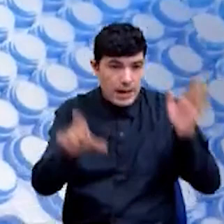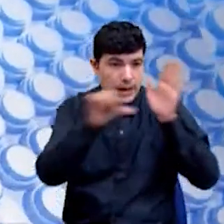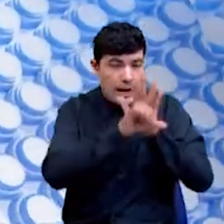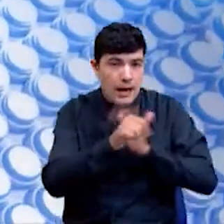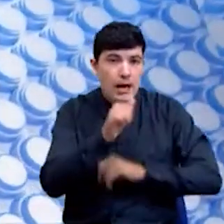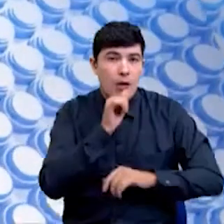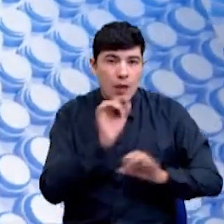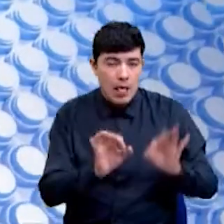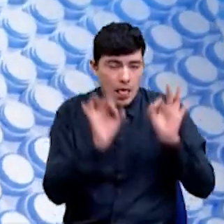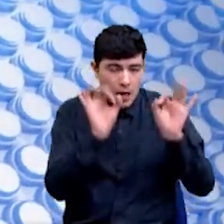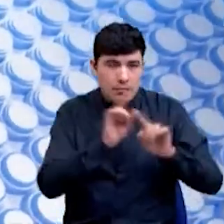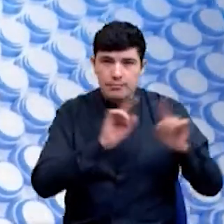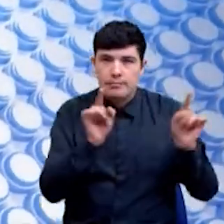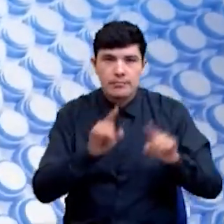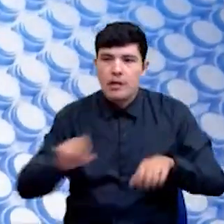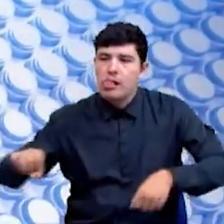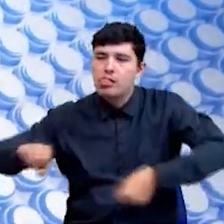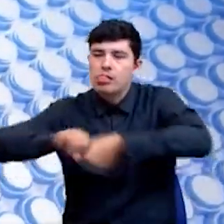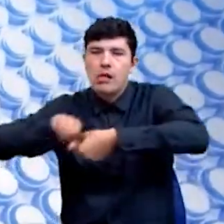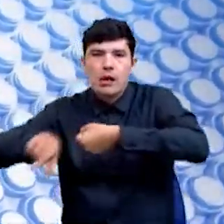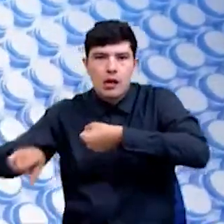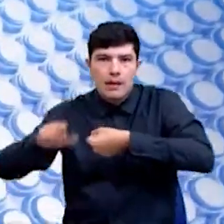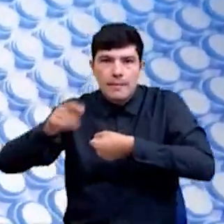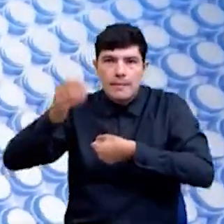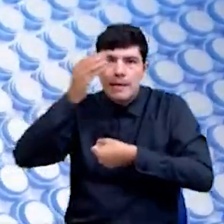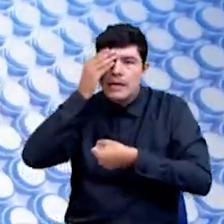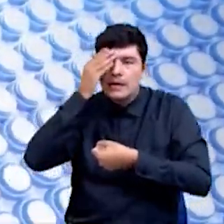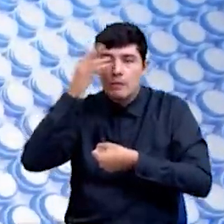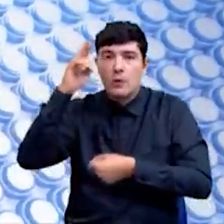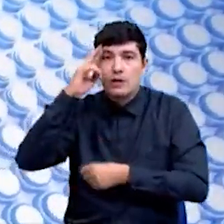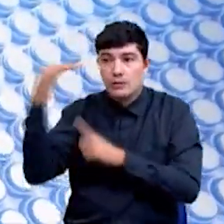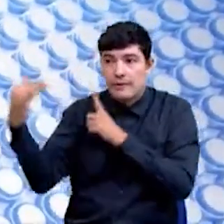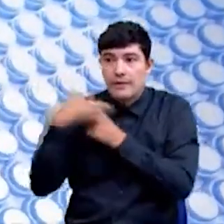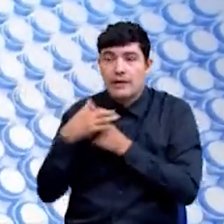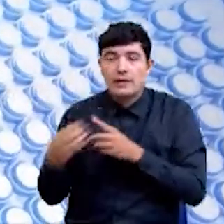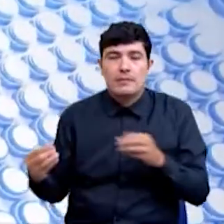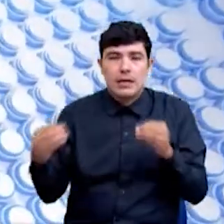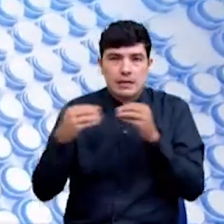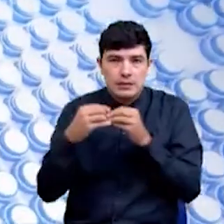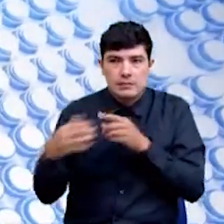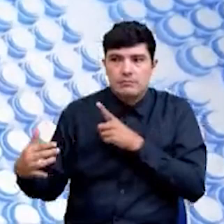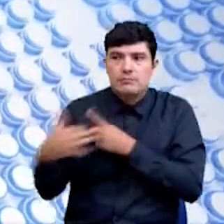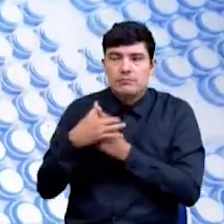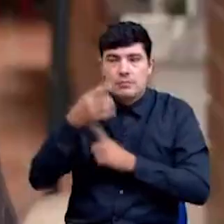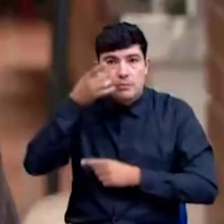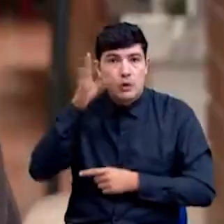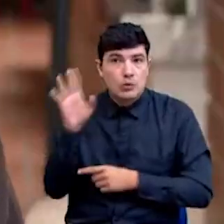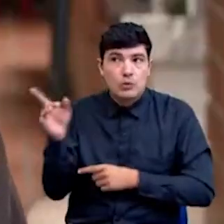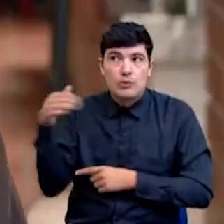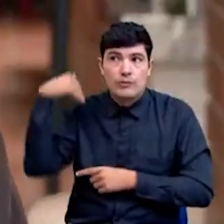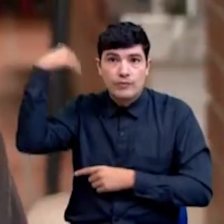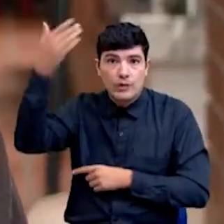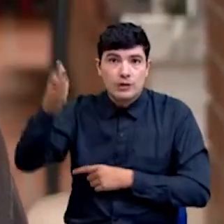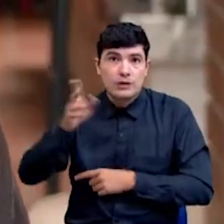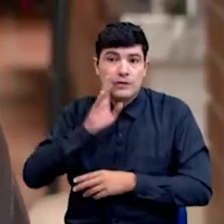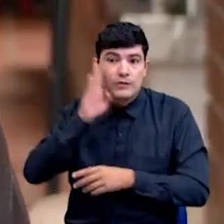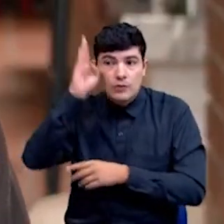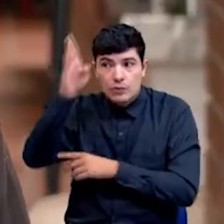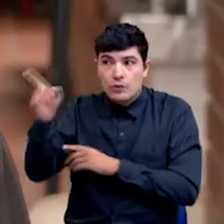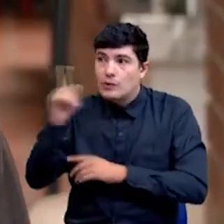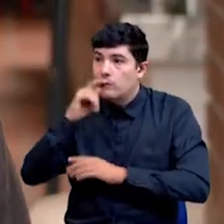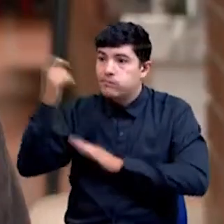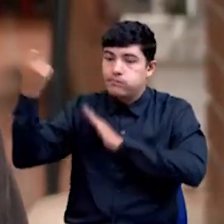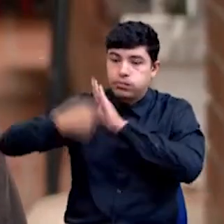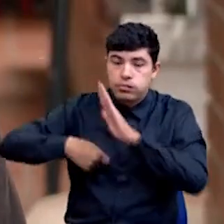del servicio, ¿ve? Entonces eso nos viene a afectar más, ¿por qué? Porque nos puede llegar una multa más y nos acarrea a